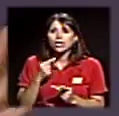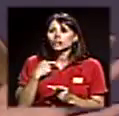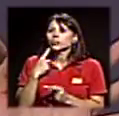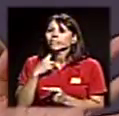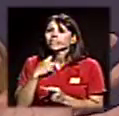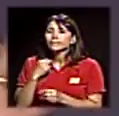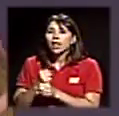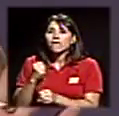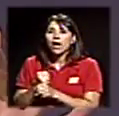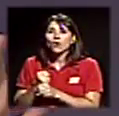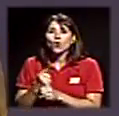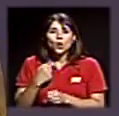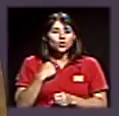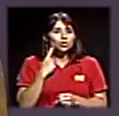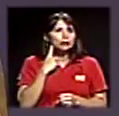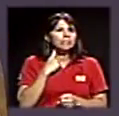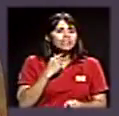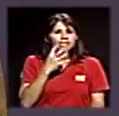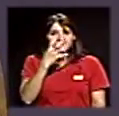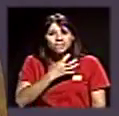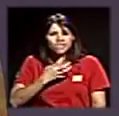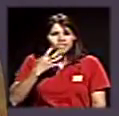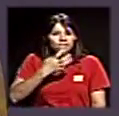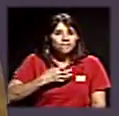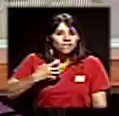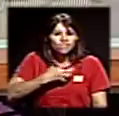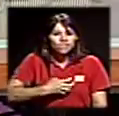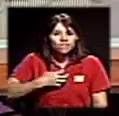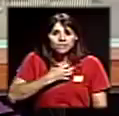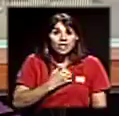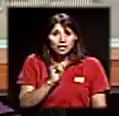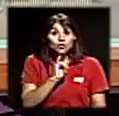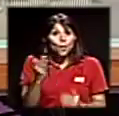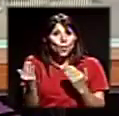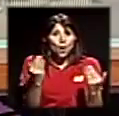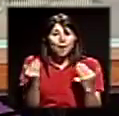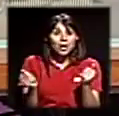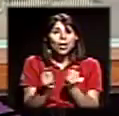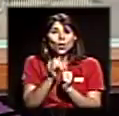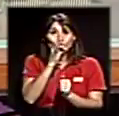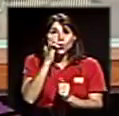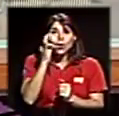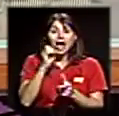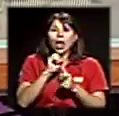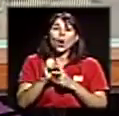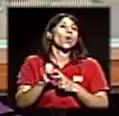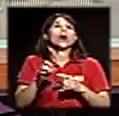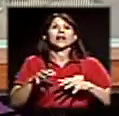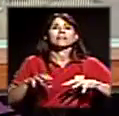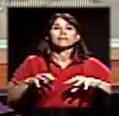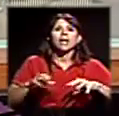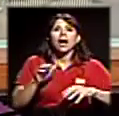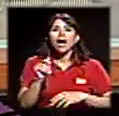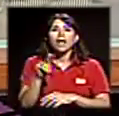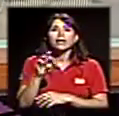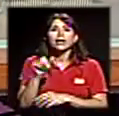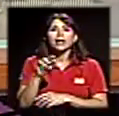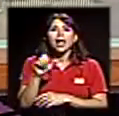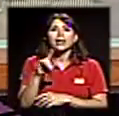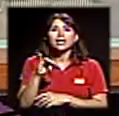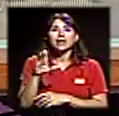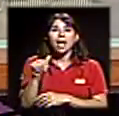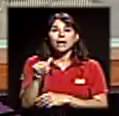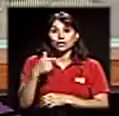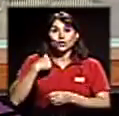de que ando por la vida, eso es una especie de droga, o a la adrenalina. Yo trabajé 30 años en televisión